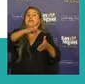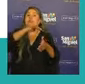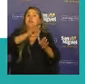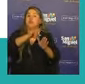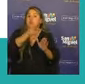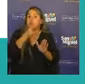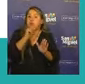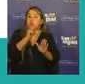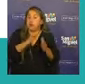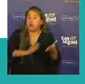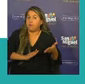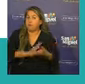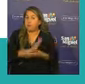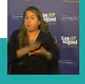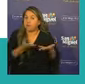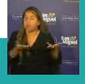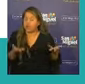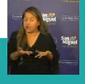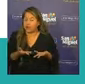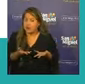pronto se empezará a